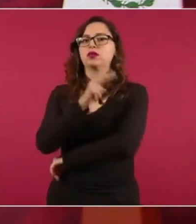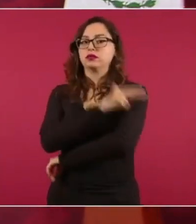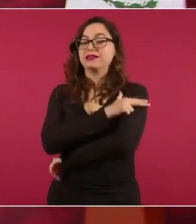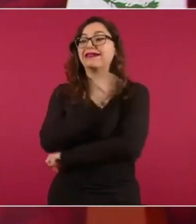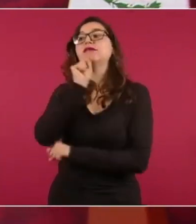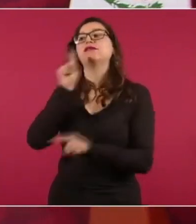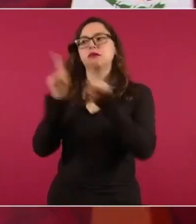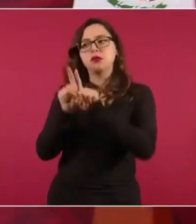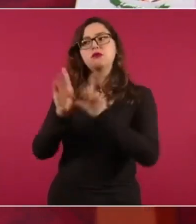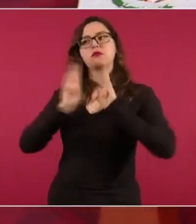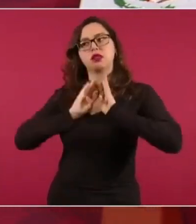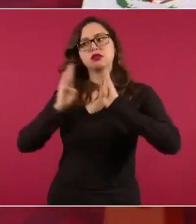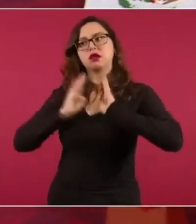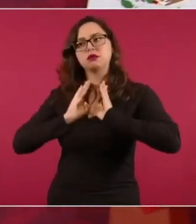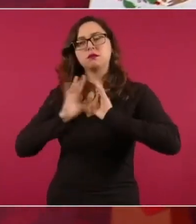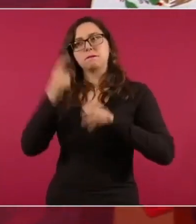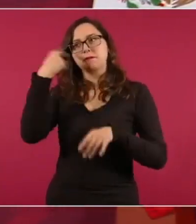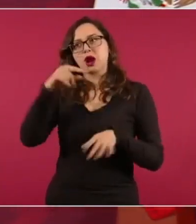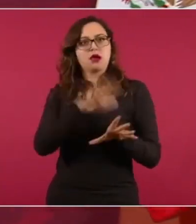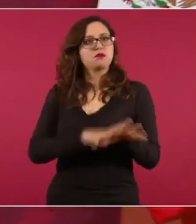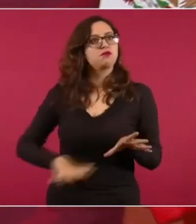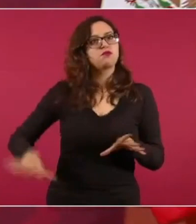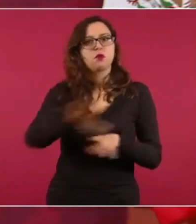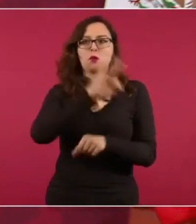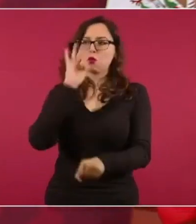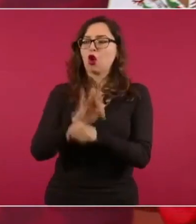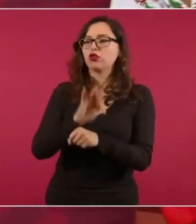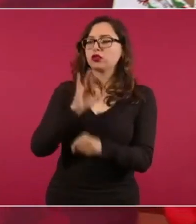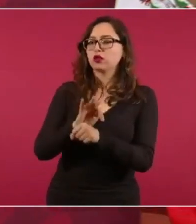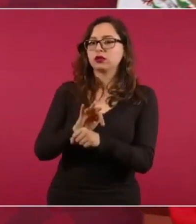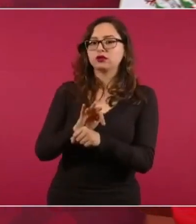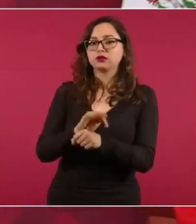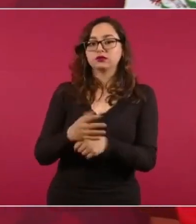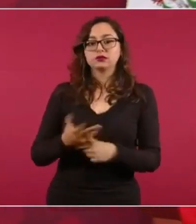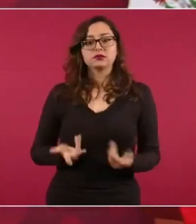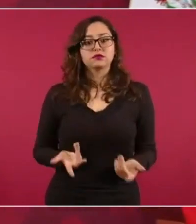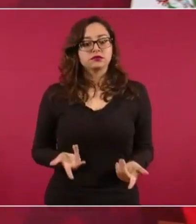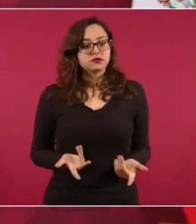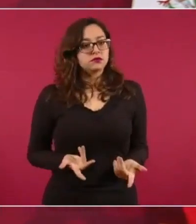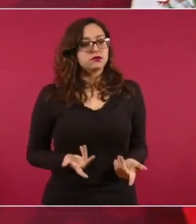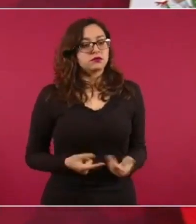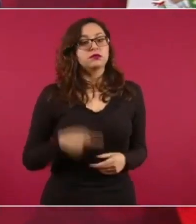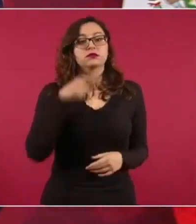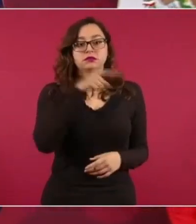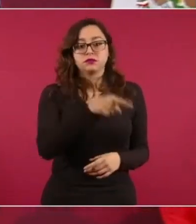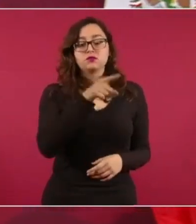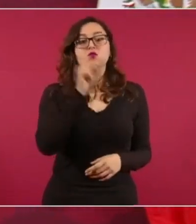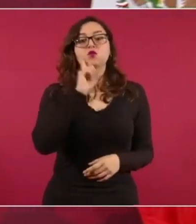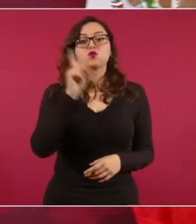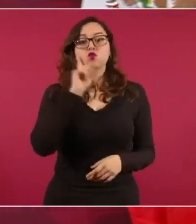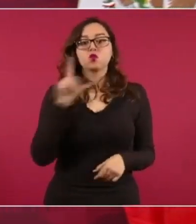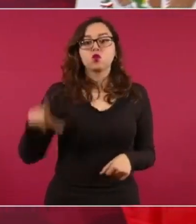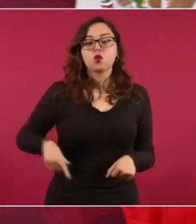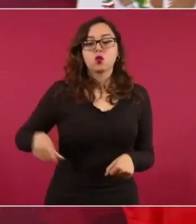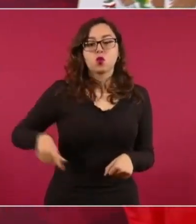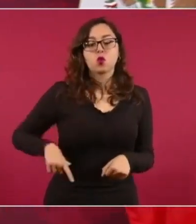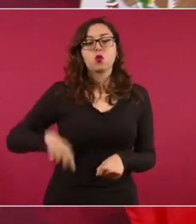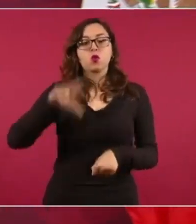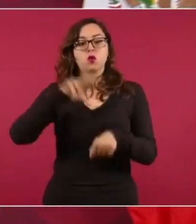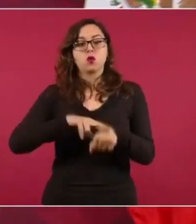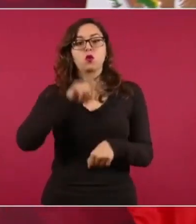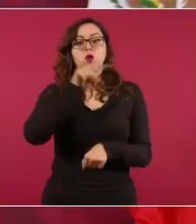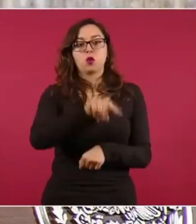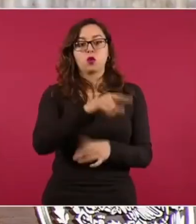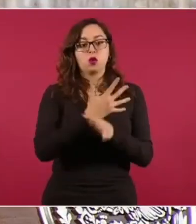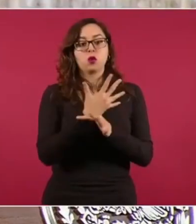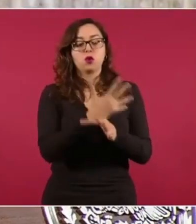Y es una gobernadora que acaba de triunfar representando al